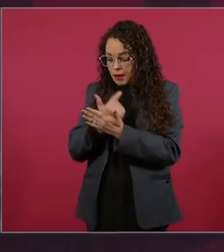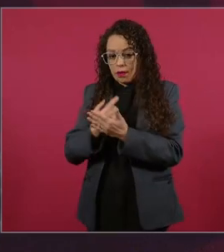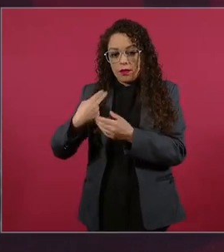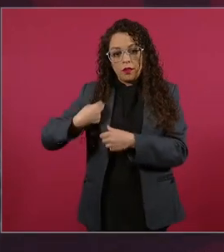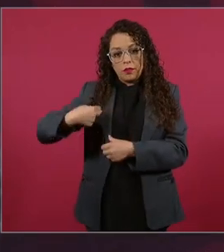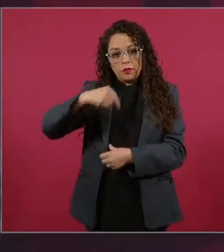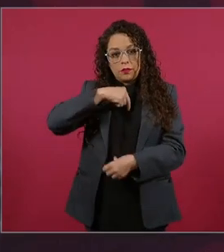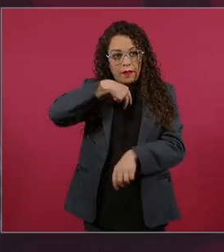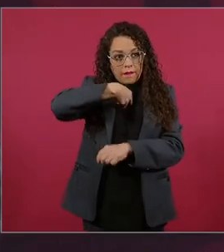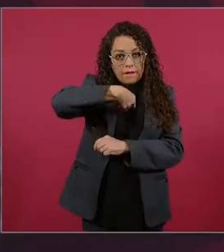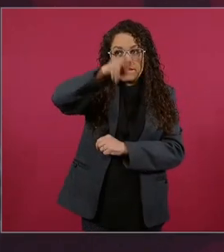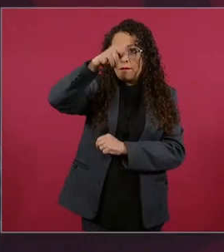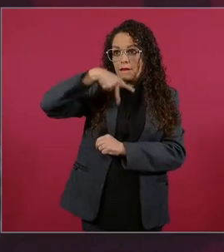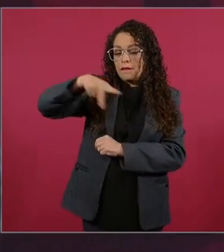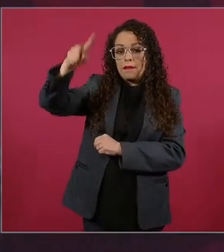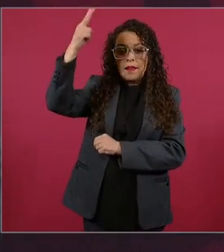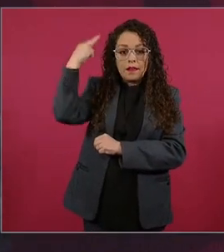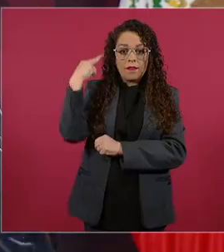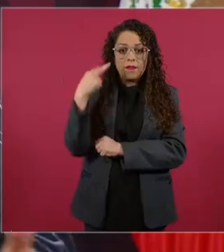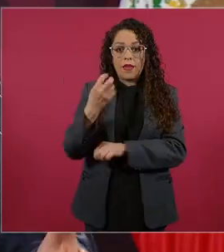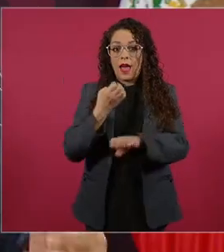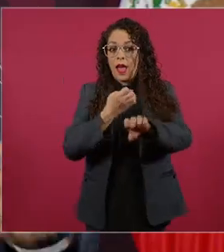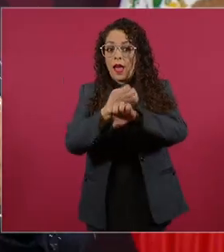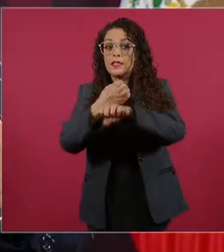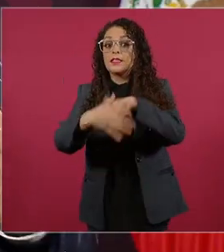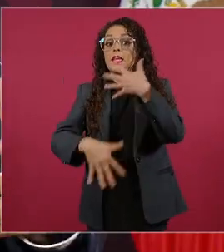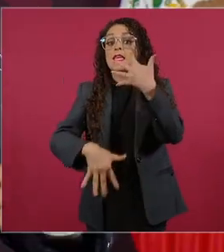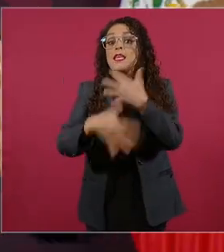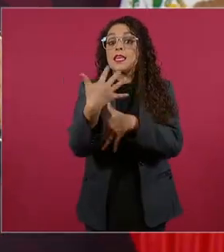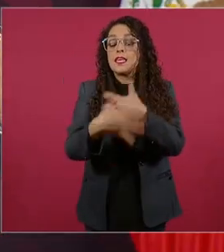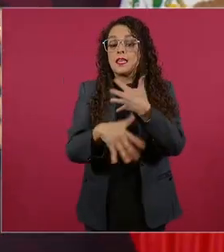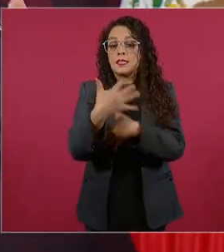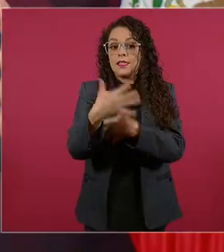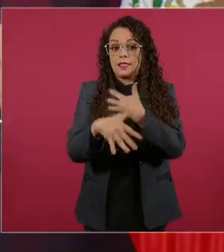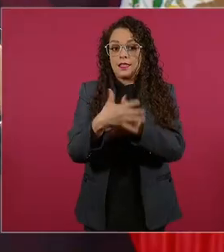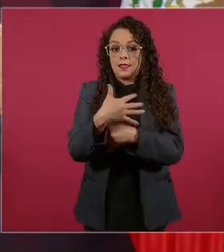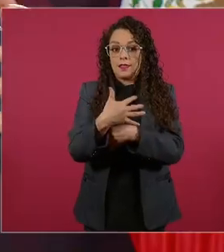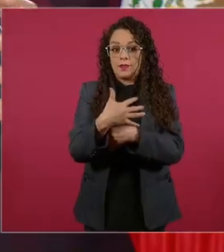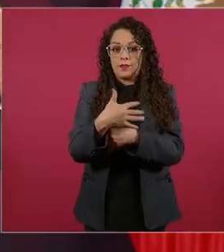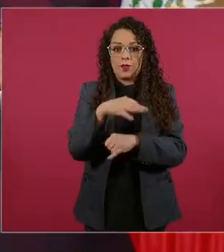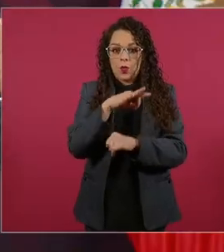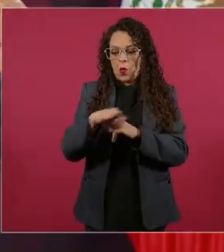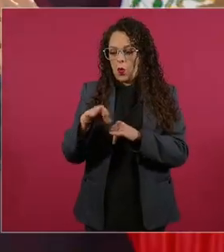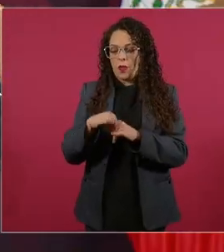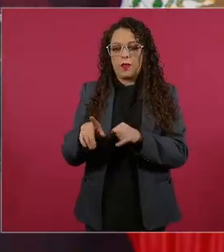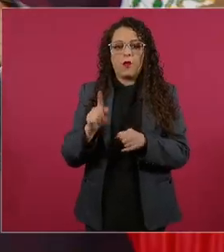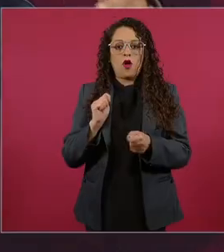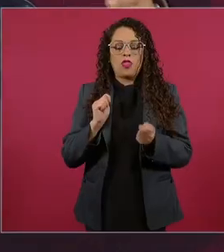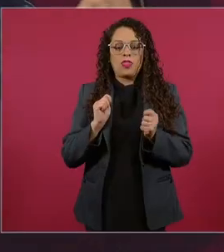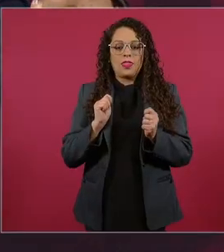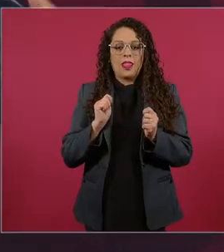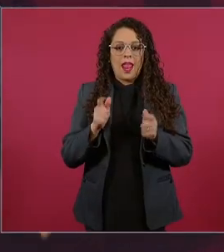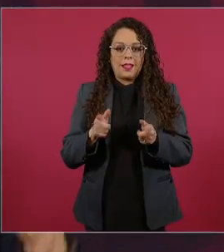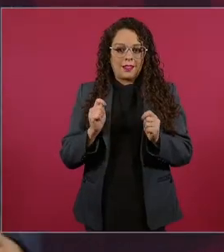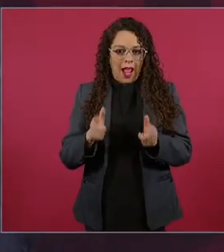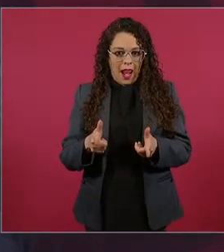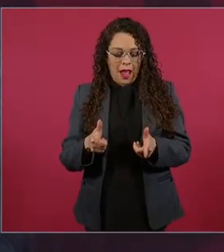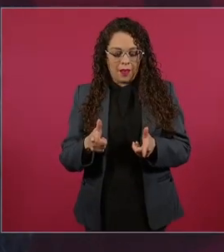Tlaxcala. Y se van reuniendo los equipos y se van